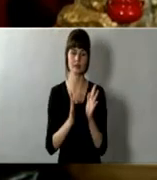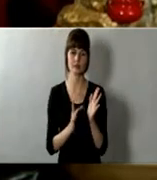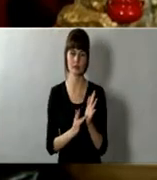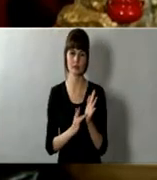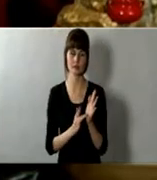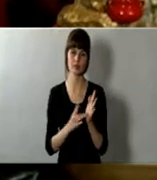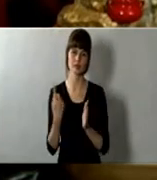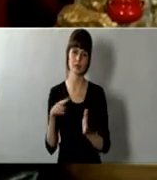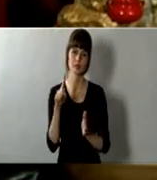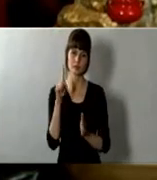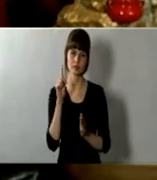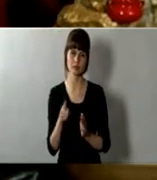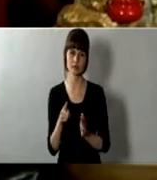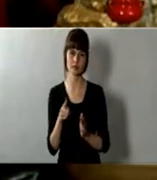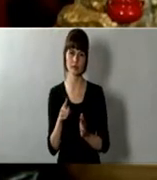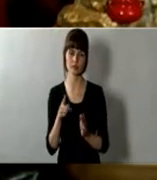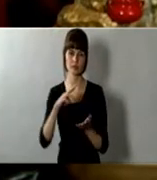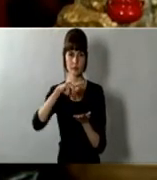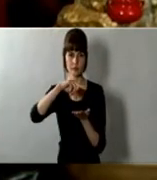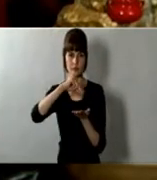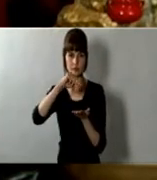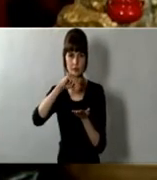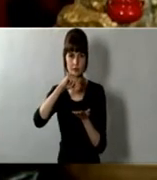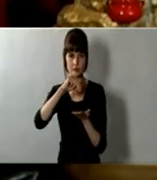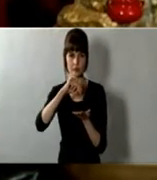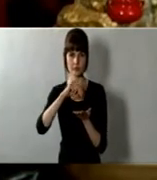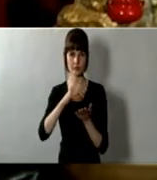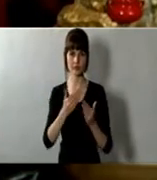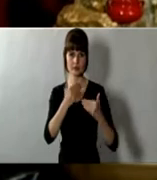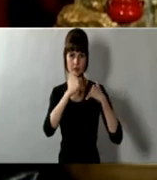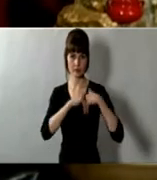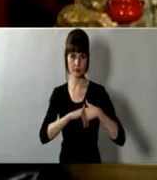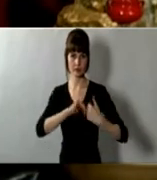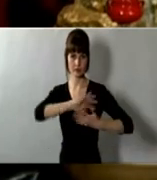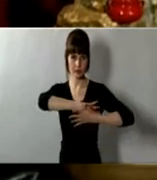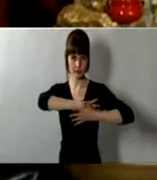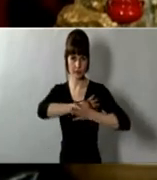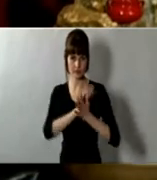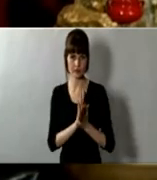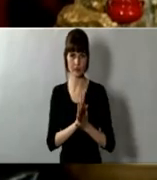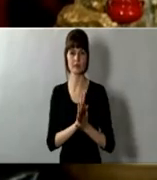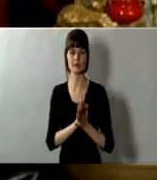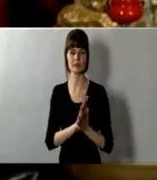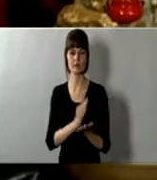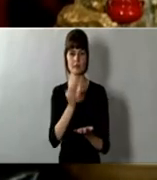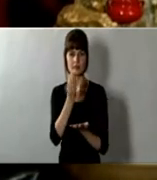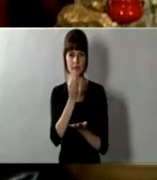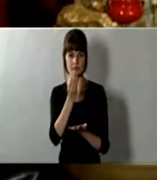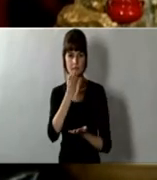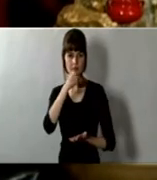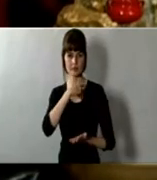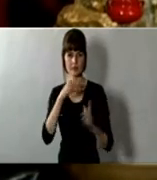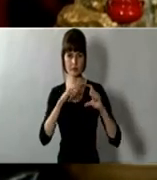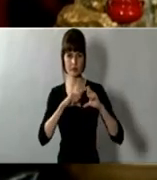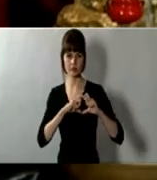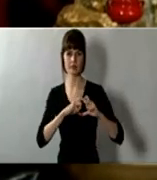Esa sal Esté impregnada En las vidas Para que puedan Matar Todo El muladar Toda semilla De maldad Que haya en el corazón